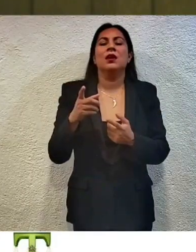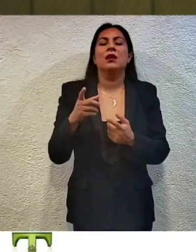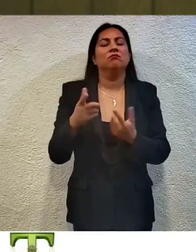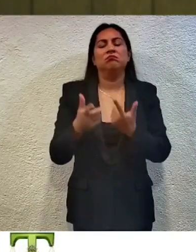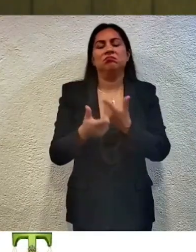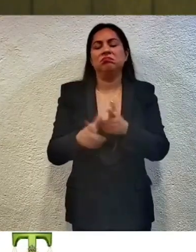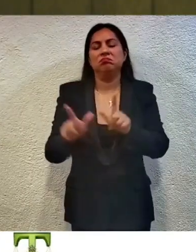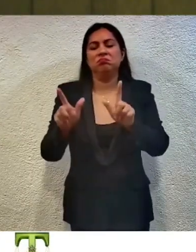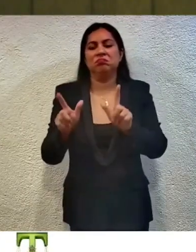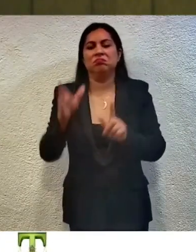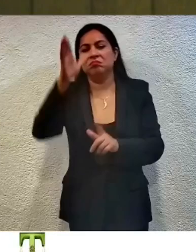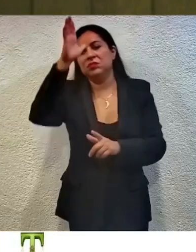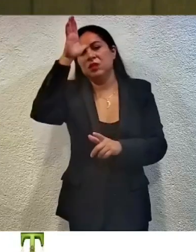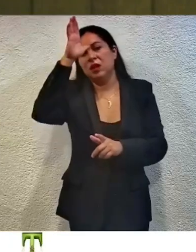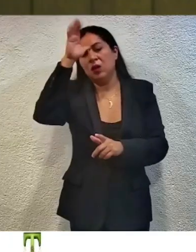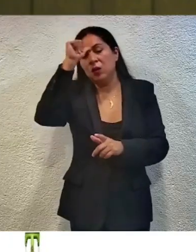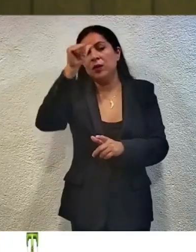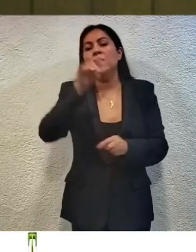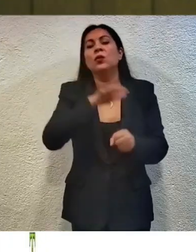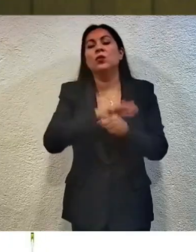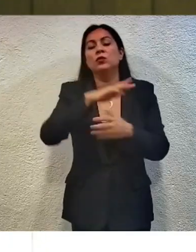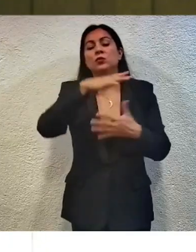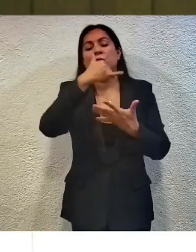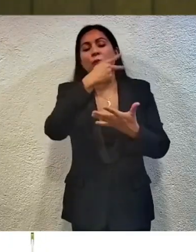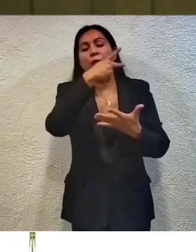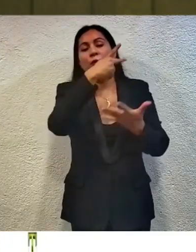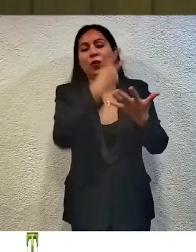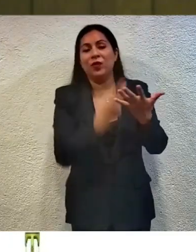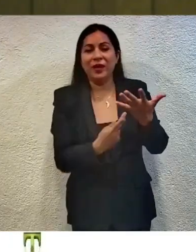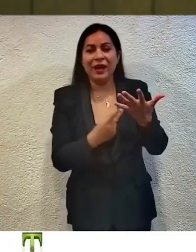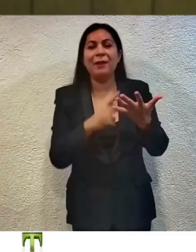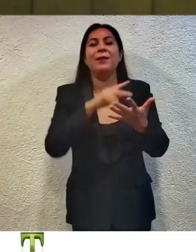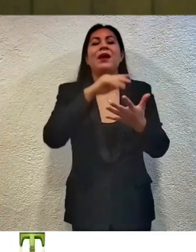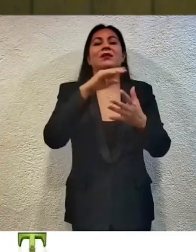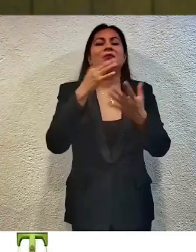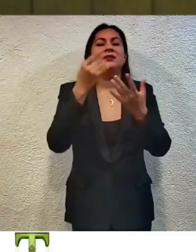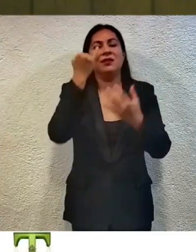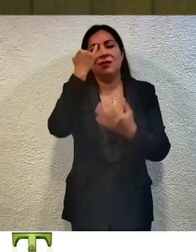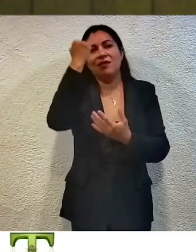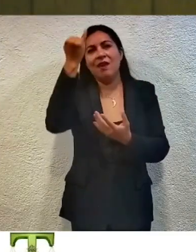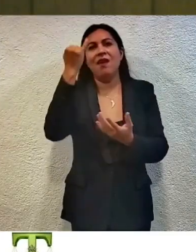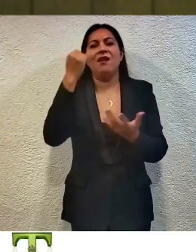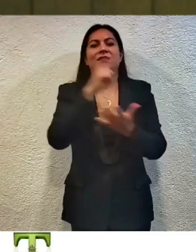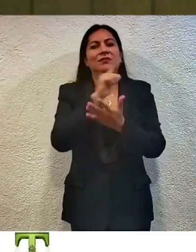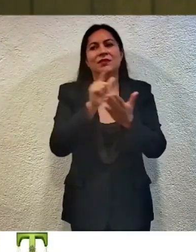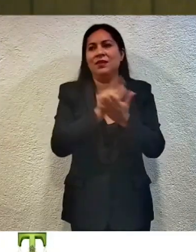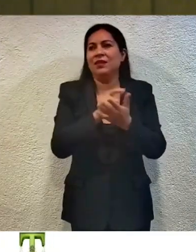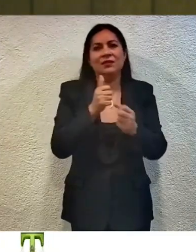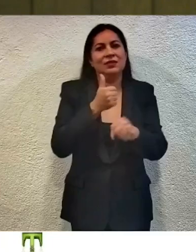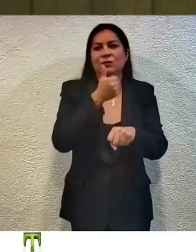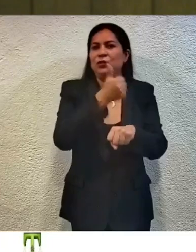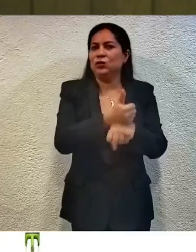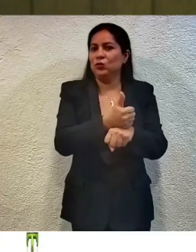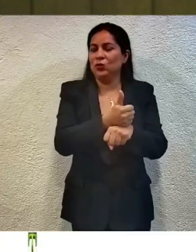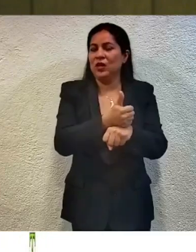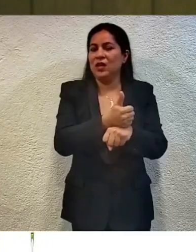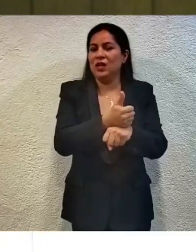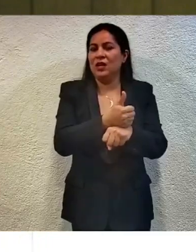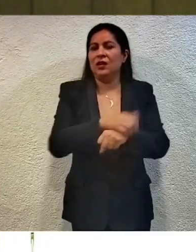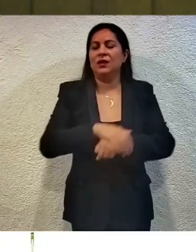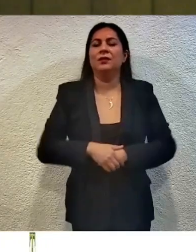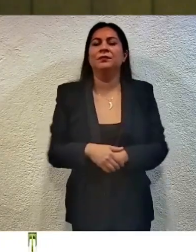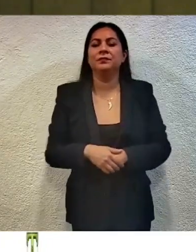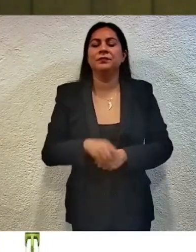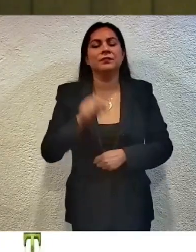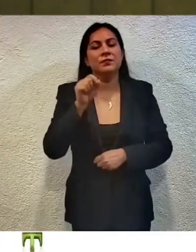público de acuerdo con los programas, principios e ideas que postulan